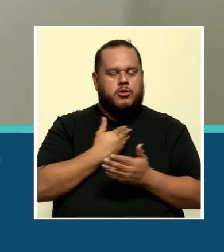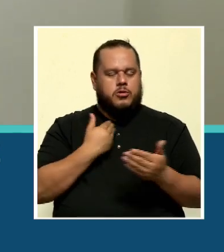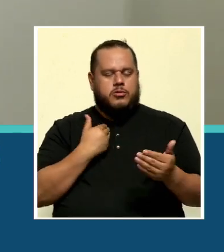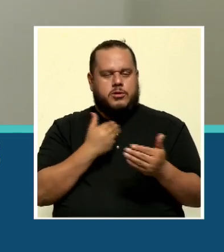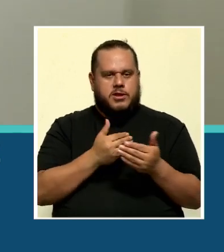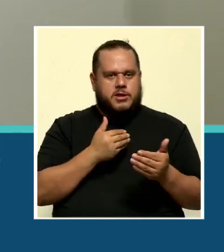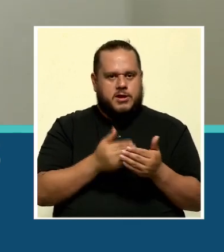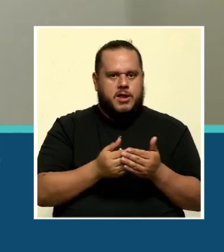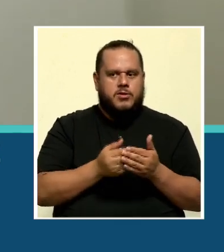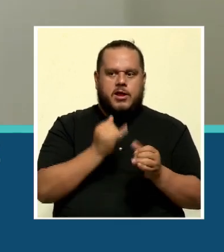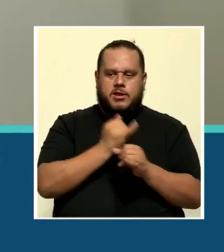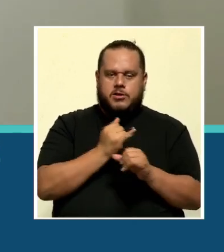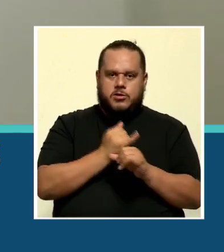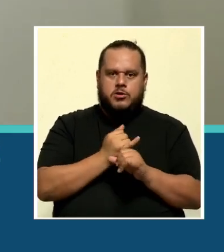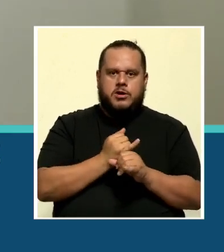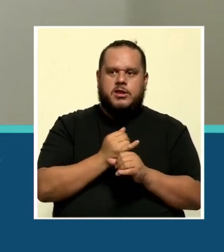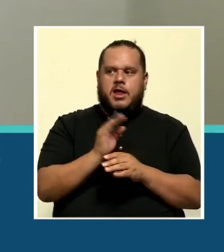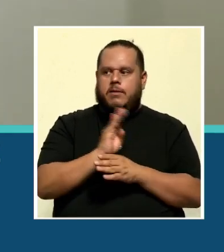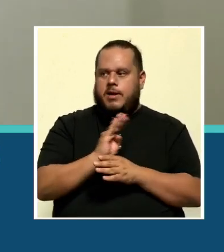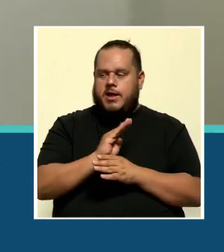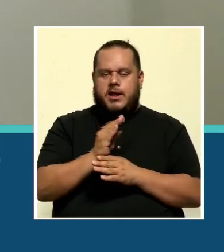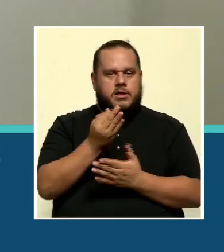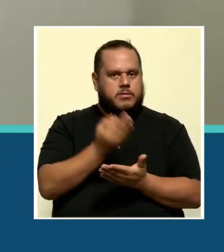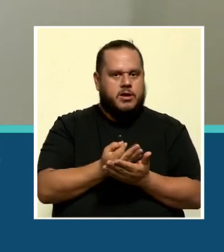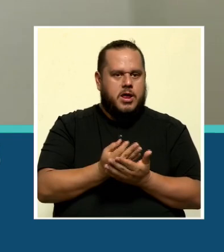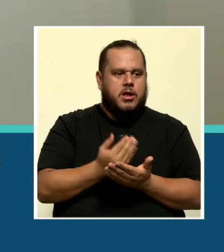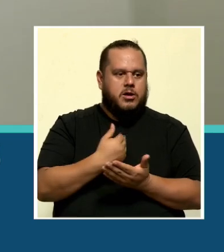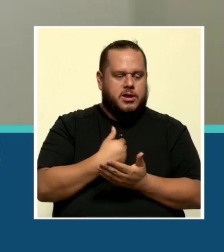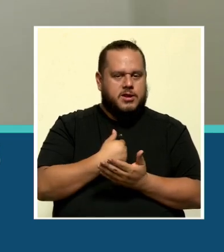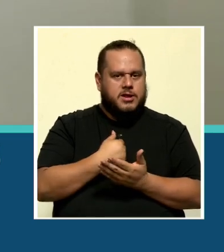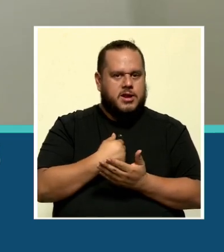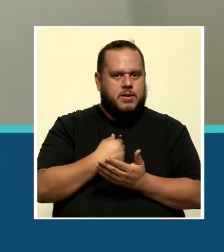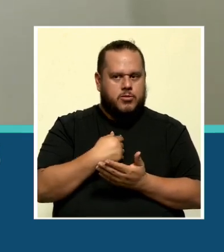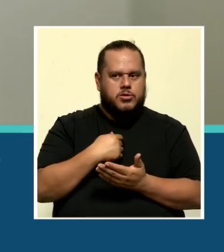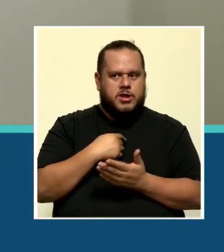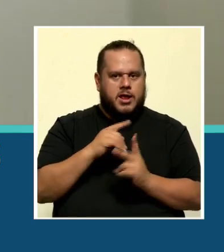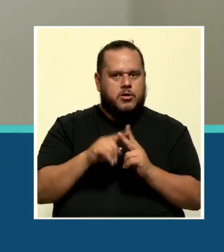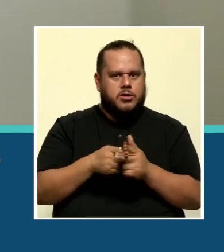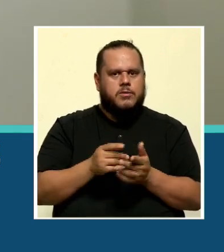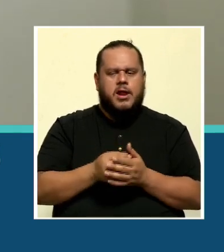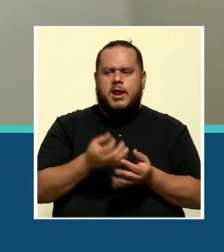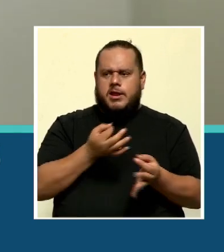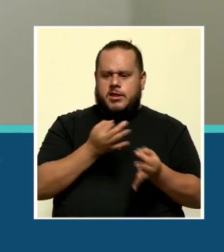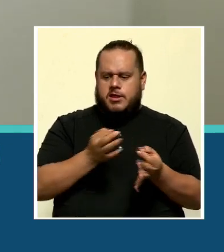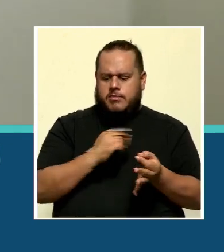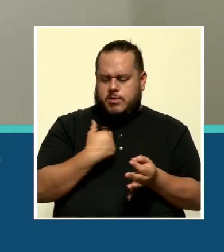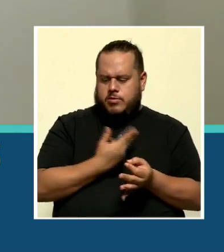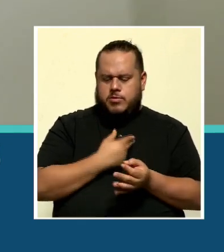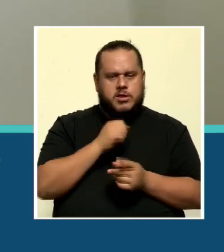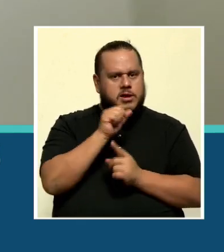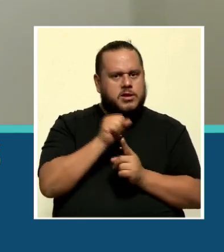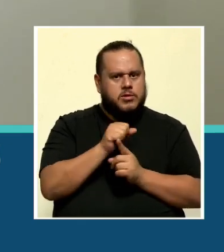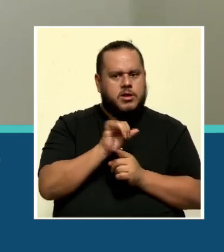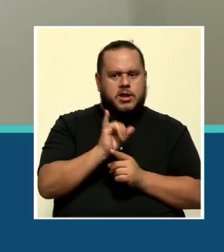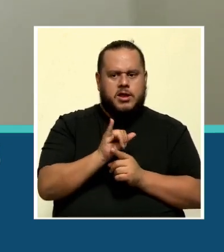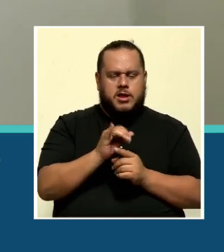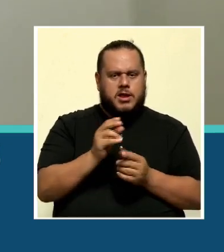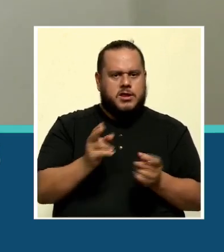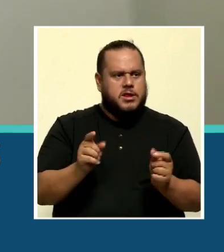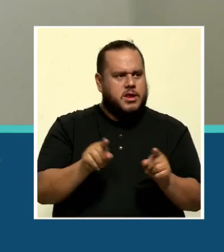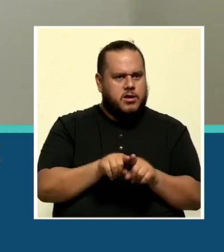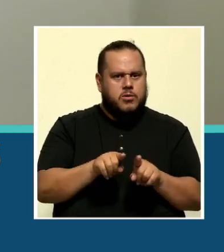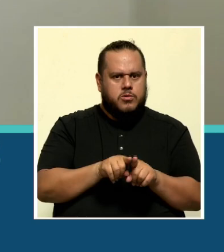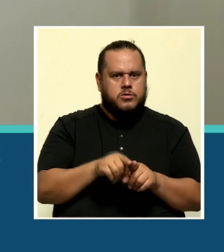las instituciones bancarias y financieras con las que tenemos créditos, les expliquemos nuestra situación y así juntos tomar las